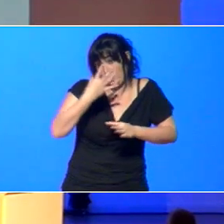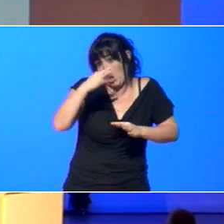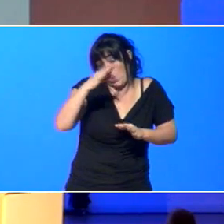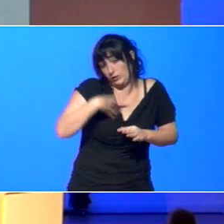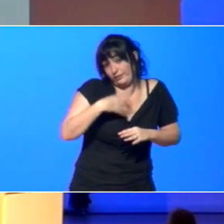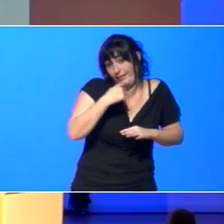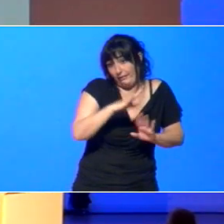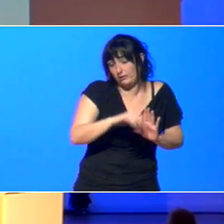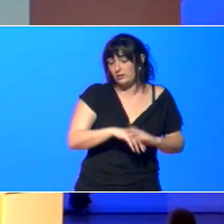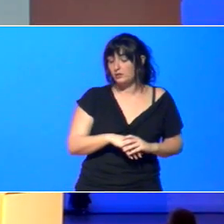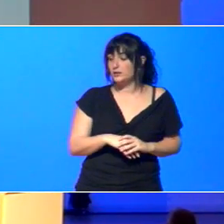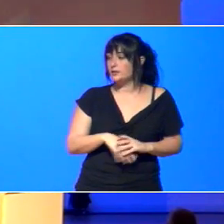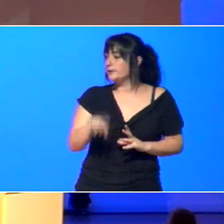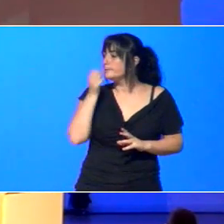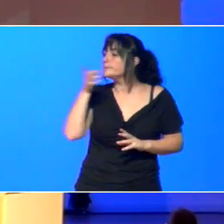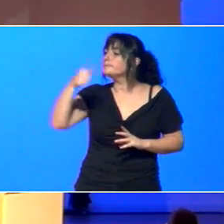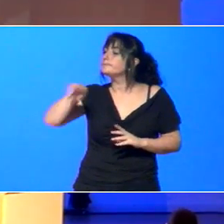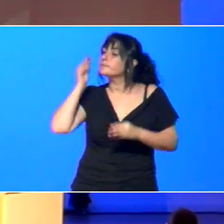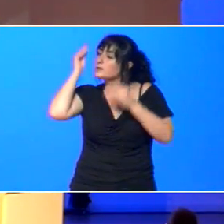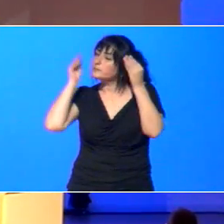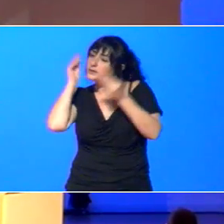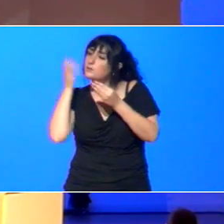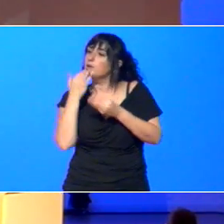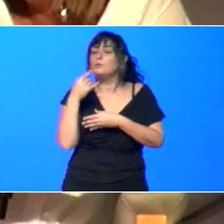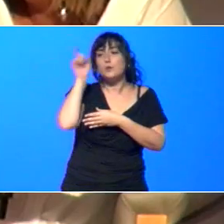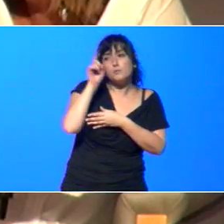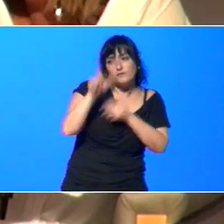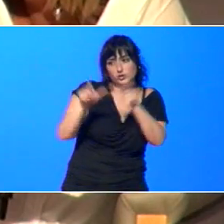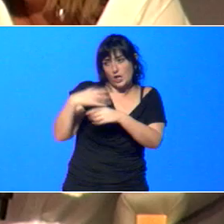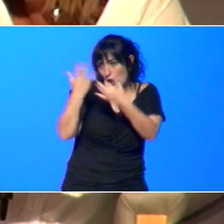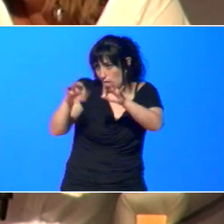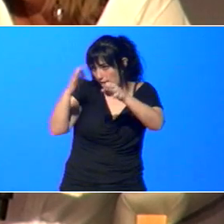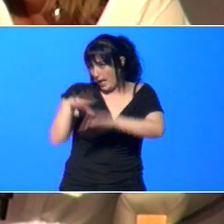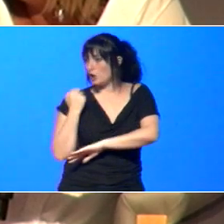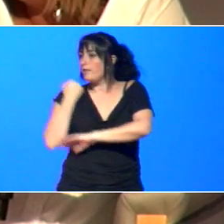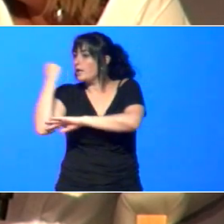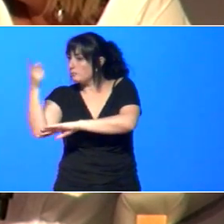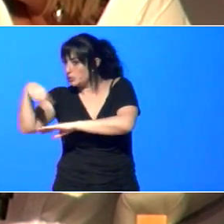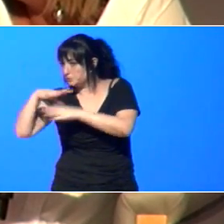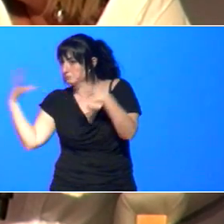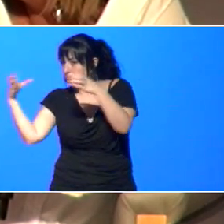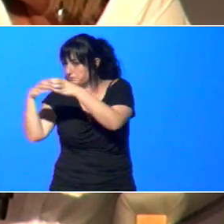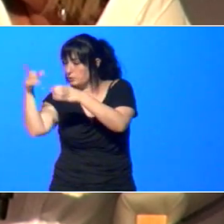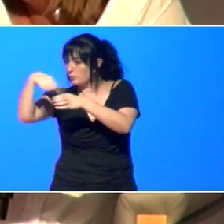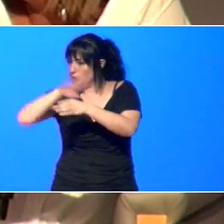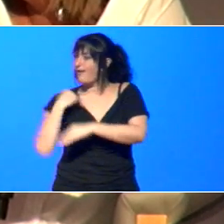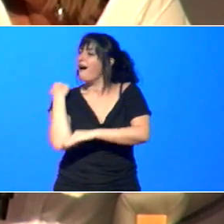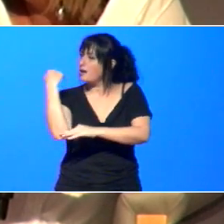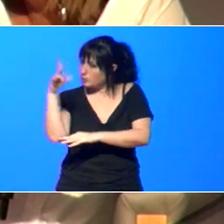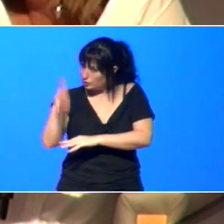¿Vosotros pensáis que junto con el profesorado ordinario, el de apoyo, vosotros también sois un apoyo?